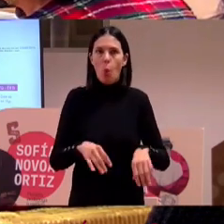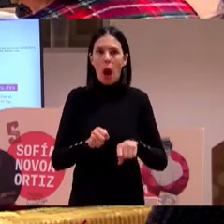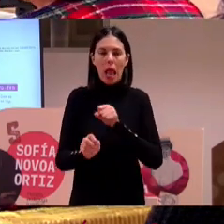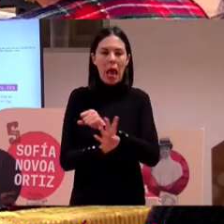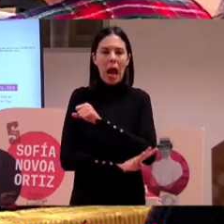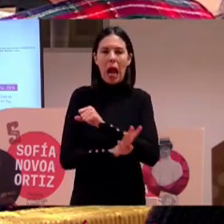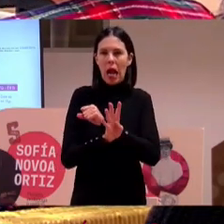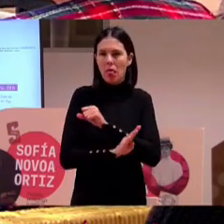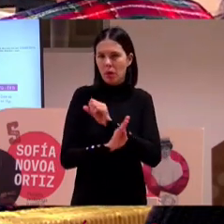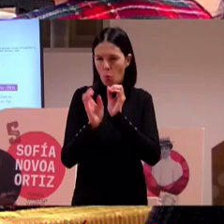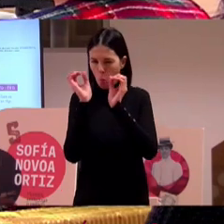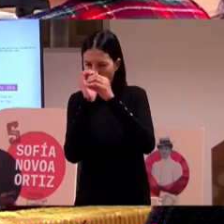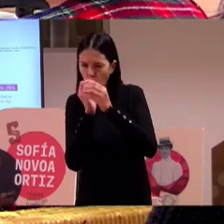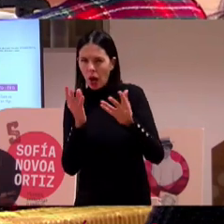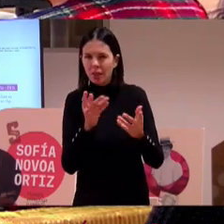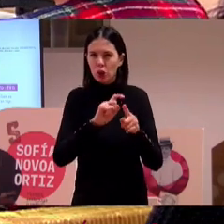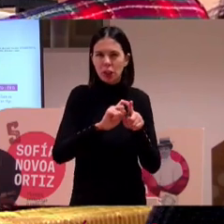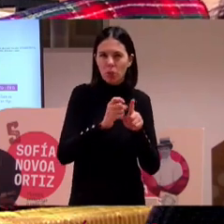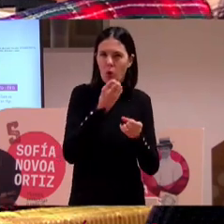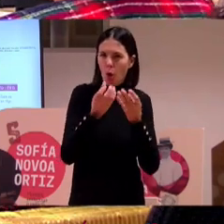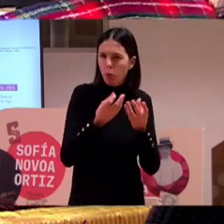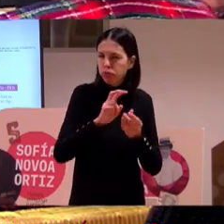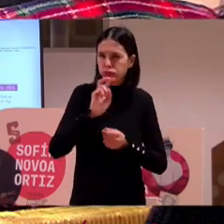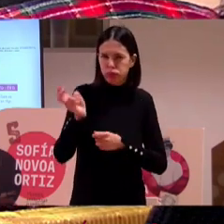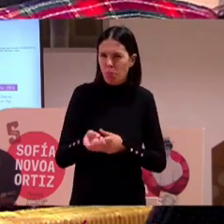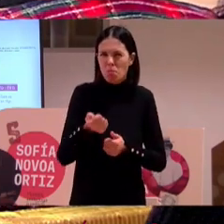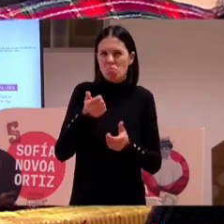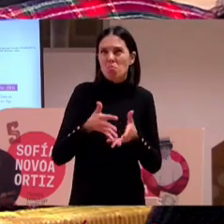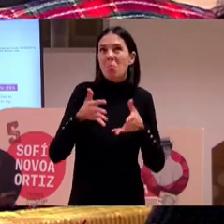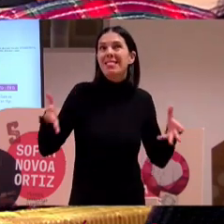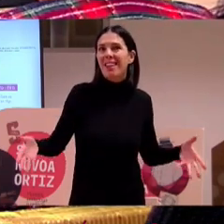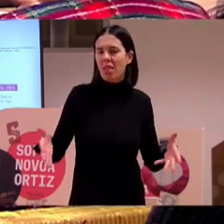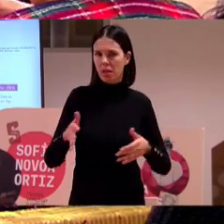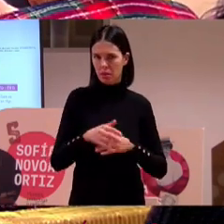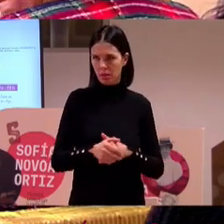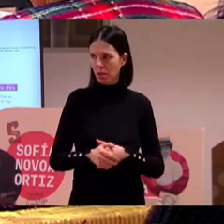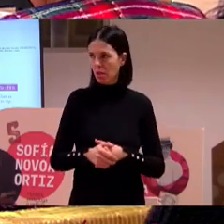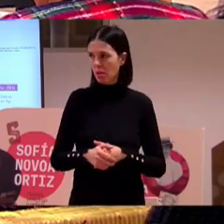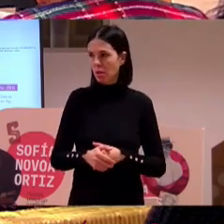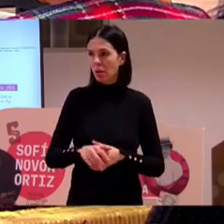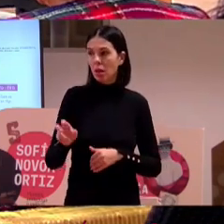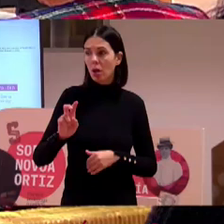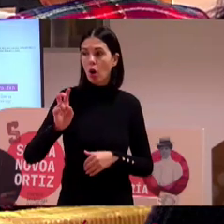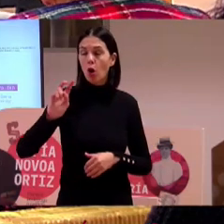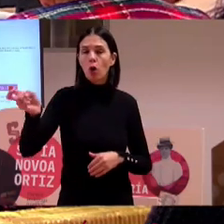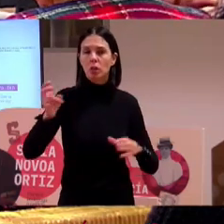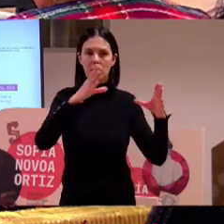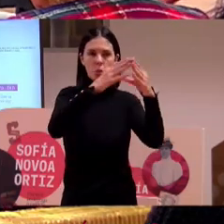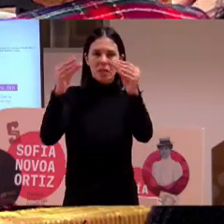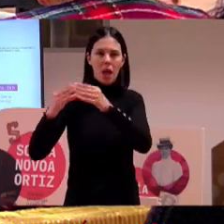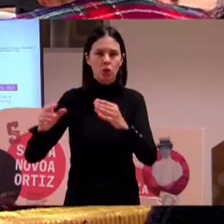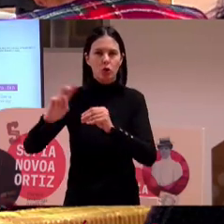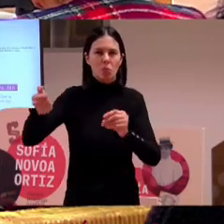botánico, mucho más grande que las otras Seven Sisters, como Smith o Barnard